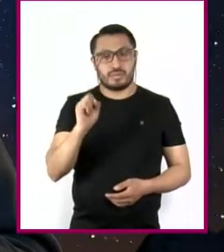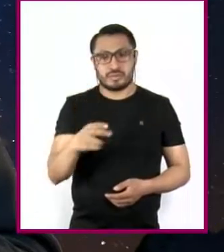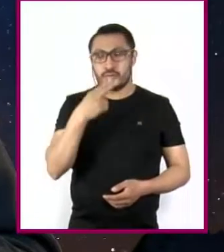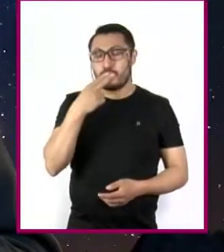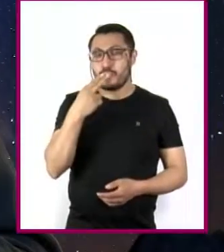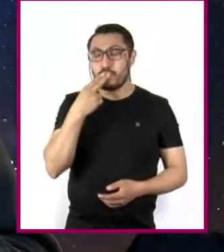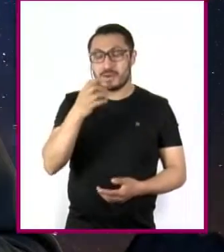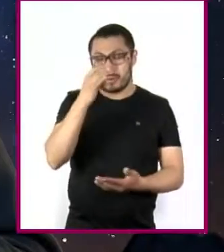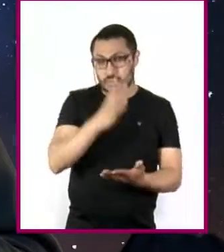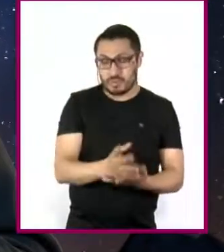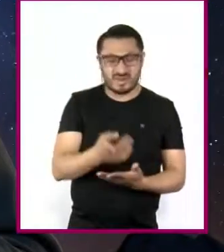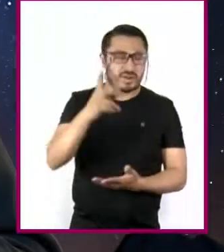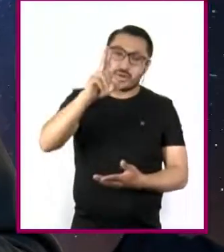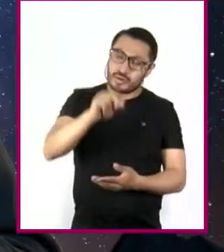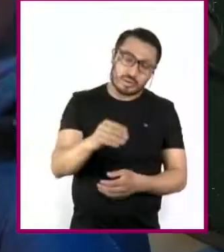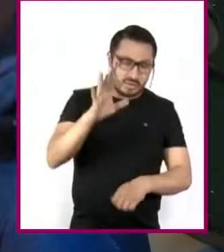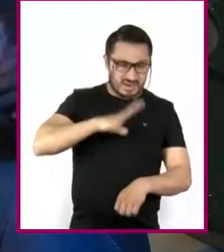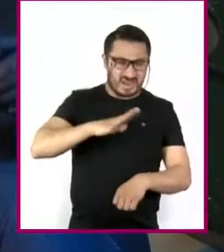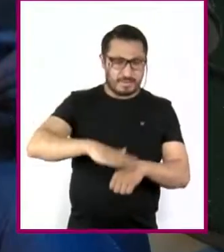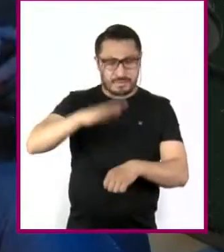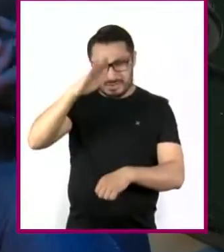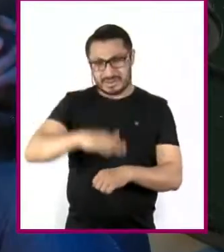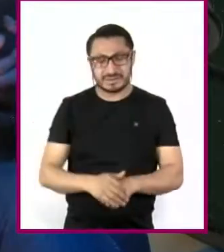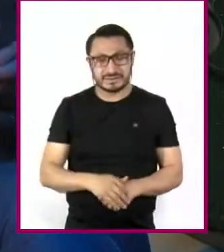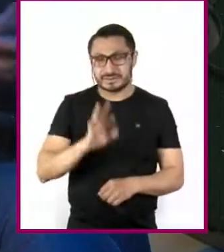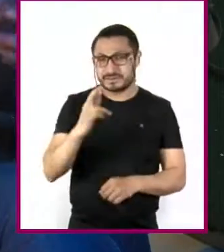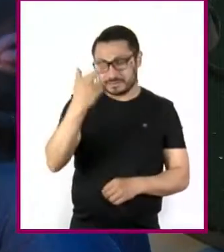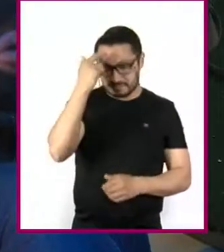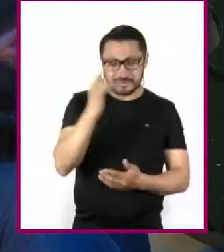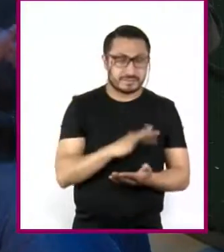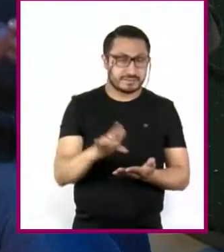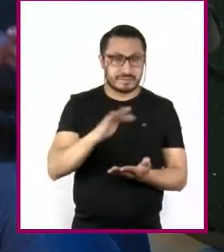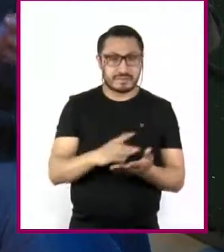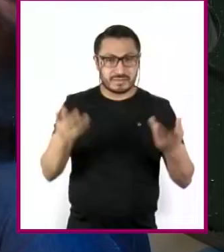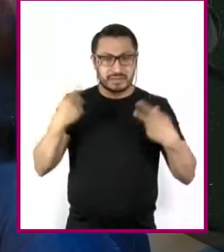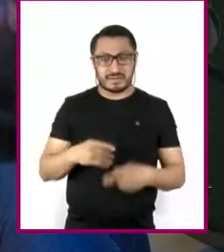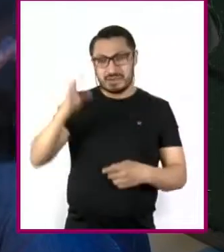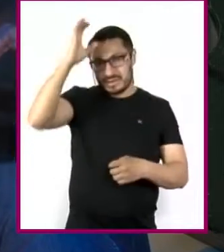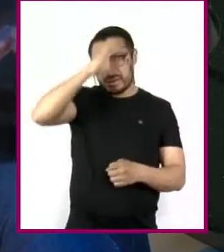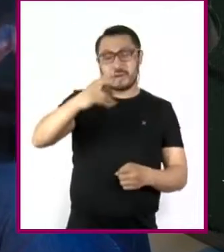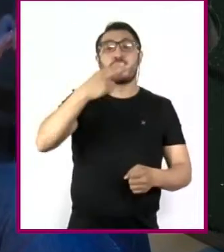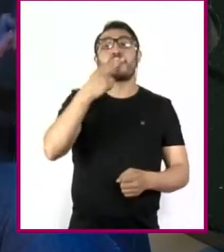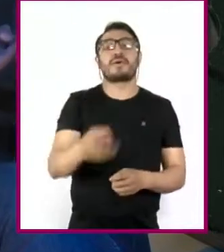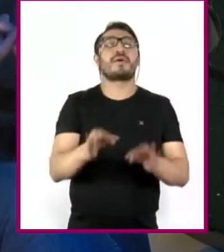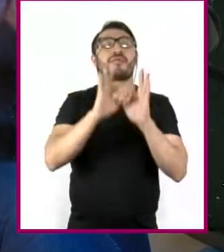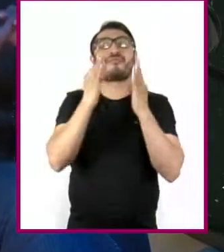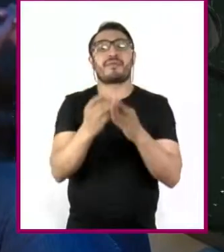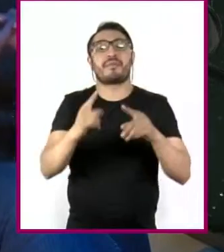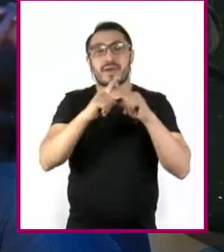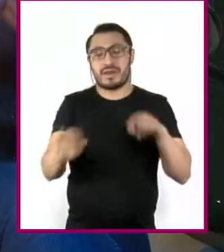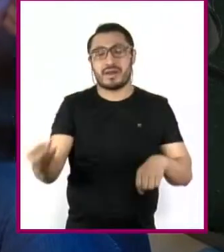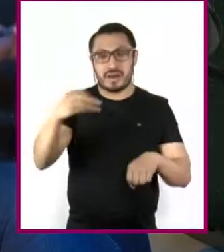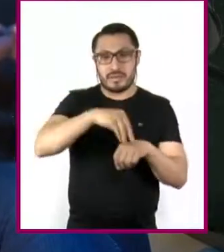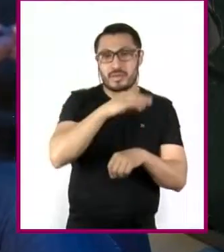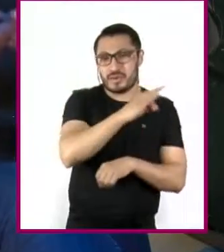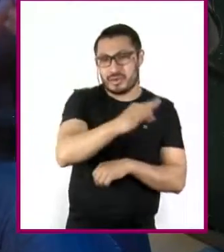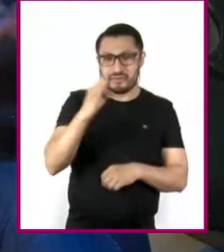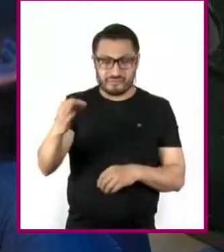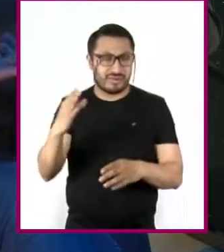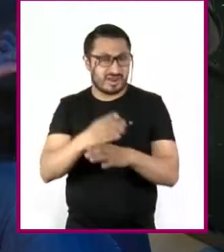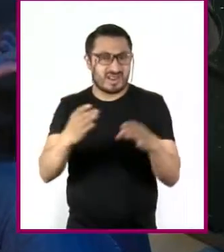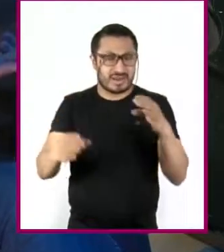utiliza en la paleoclimatología, ¿no? Recuerdo haber leído que los científicos usan otros métodos para ponerle fecha a los